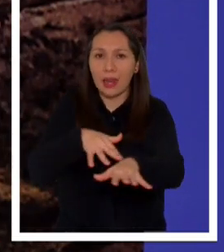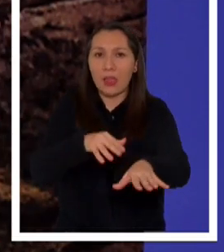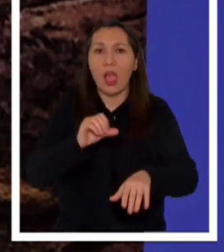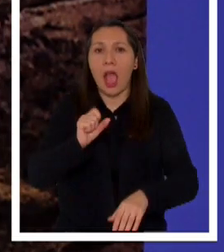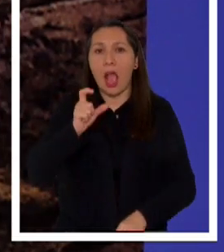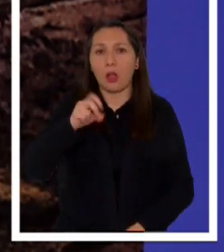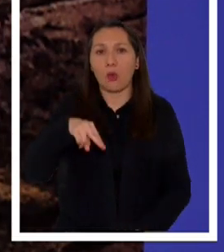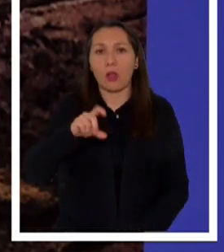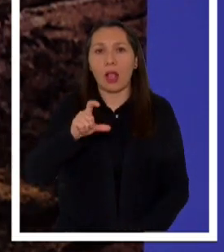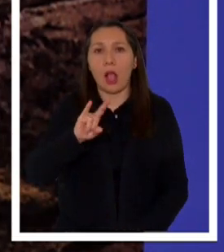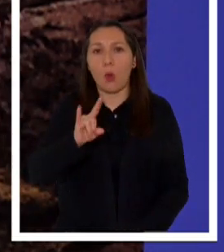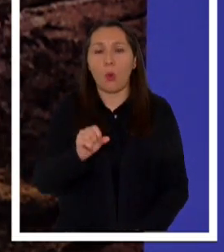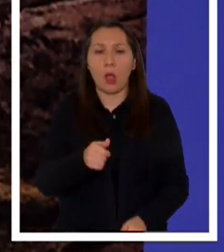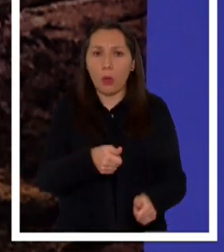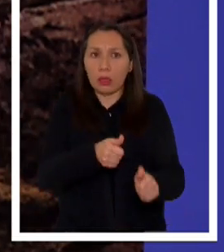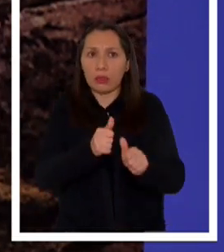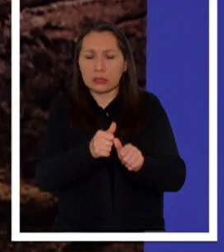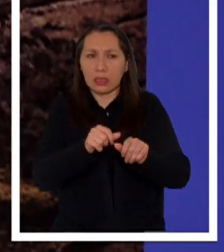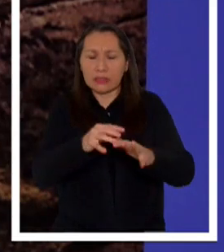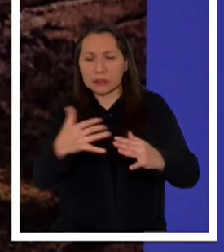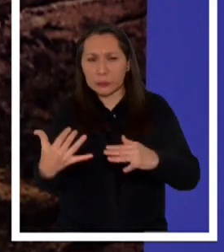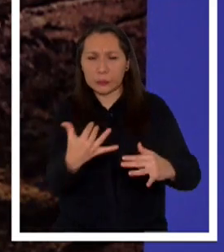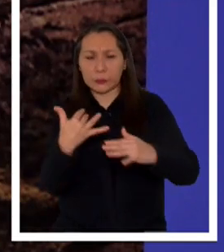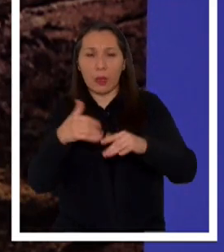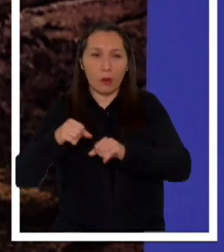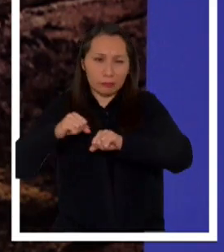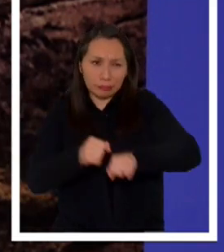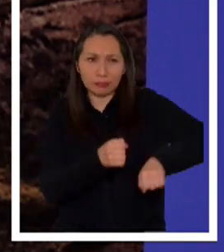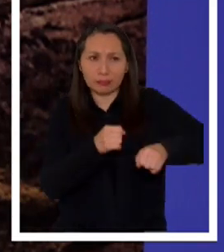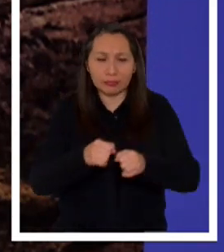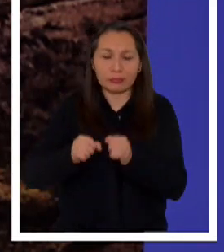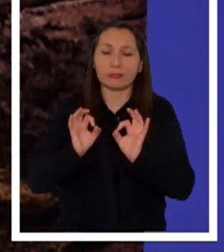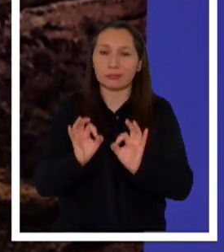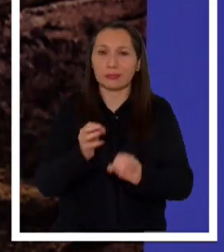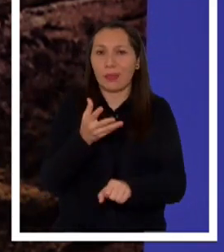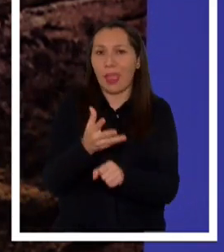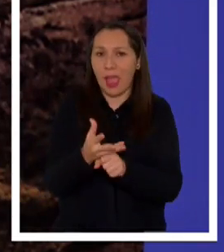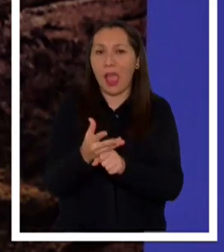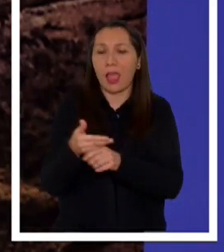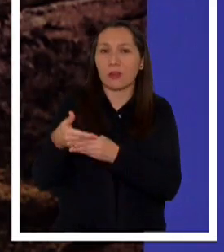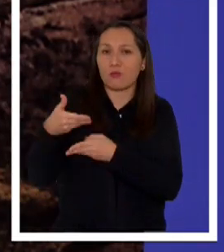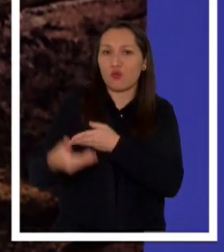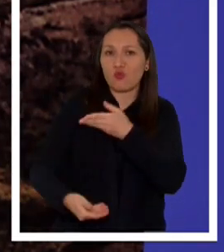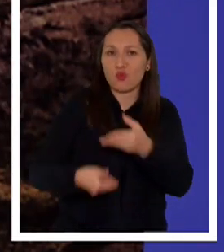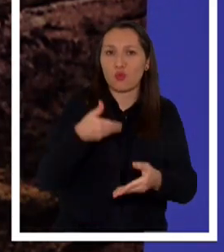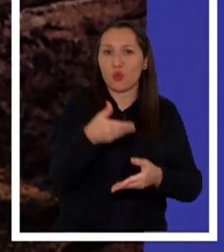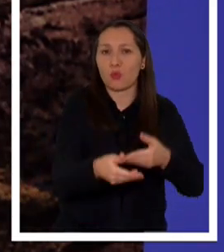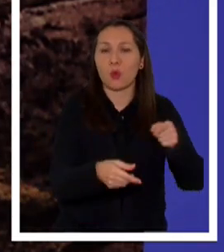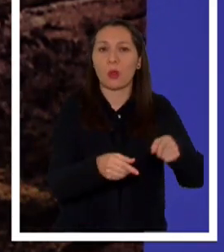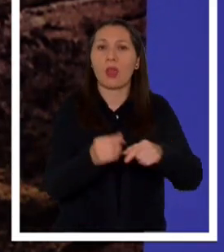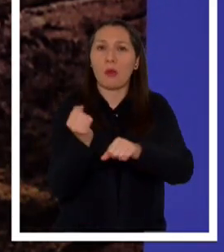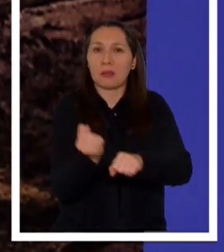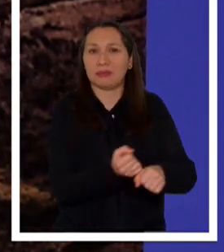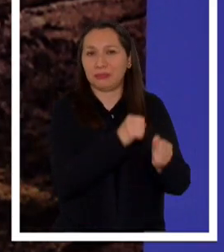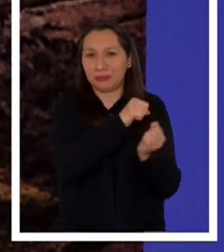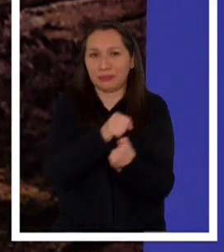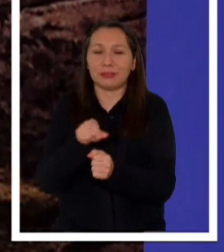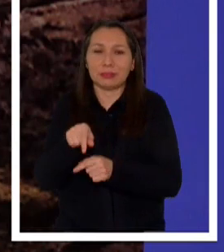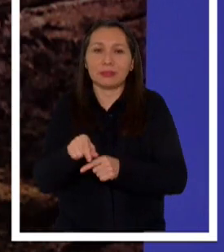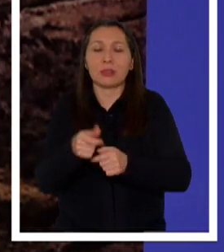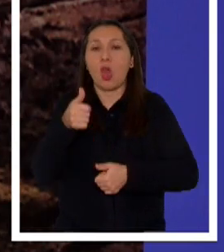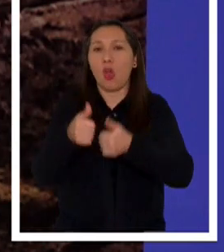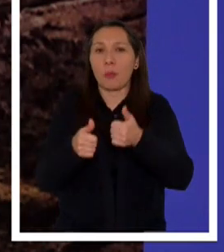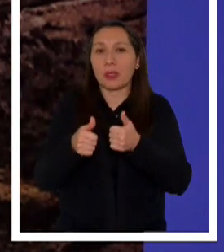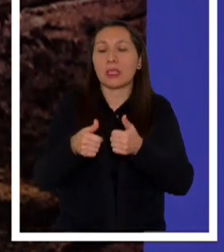para desafiar a la corriente y para desarrollar actividades deportivas es decir hay un legado que va mucho más allá de la competencia